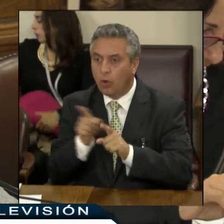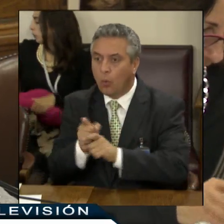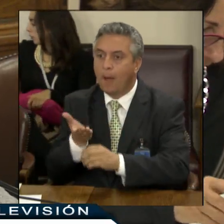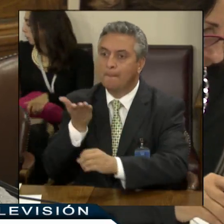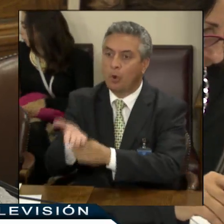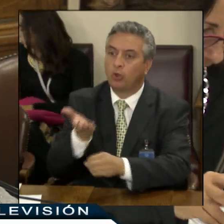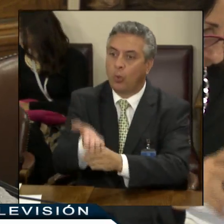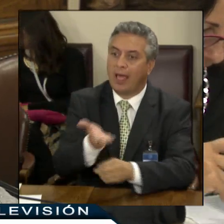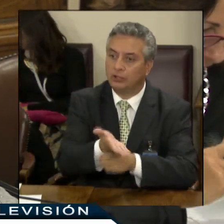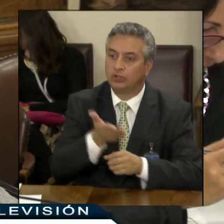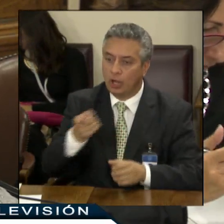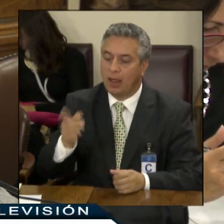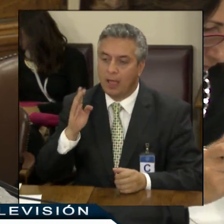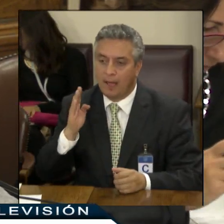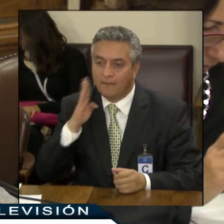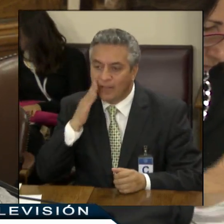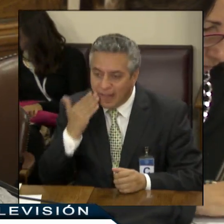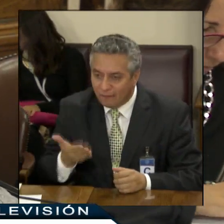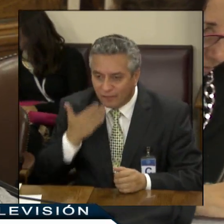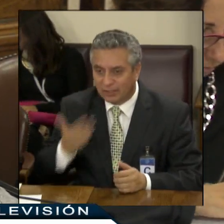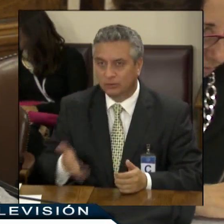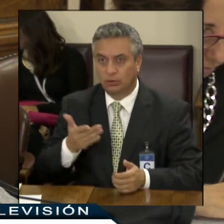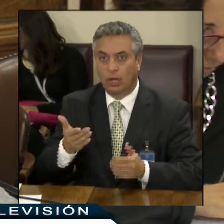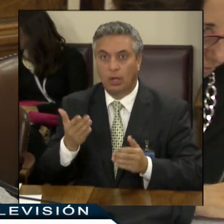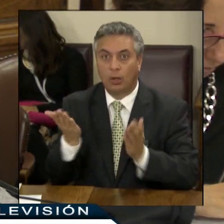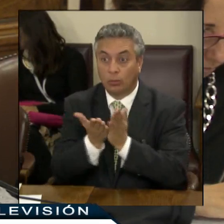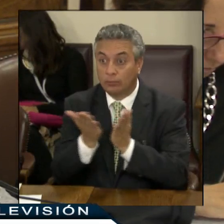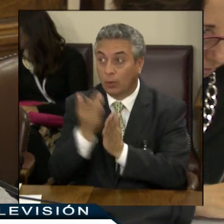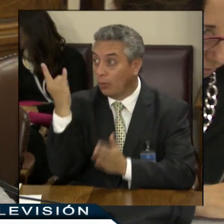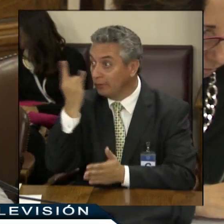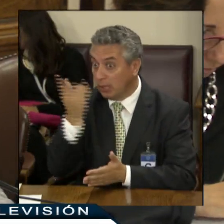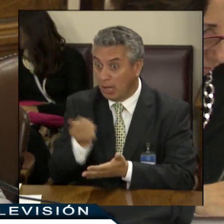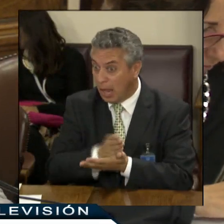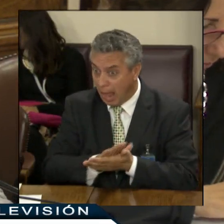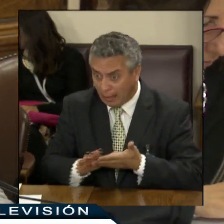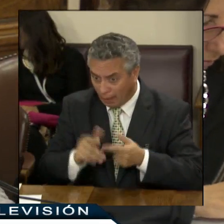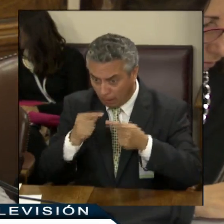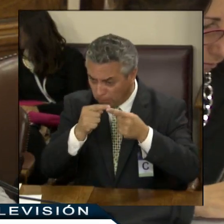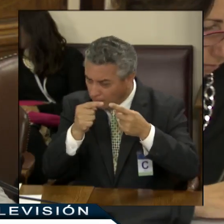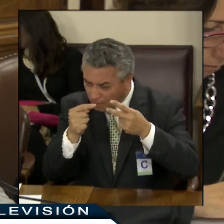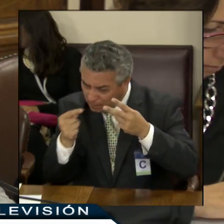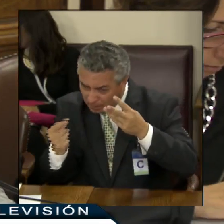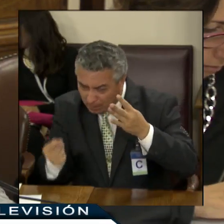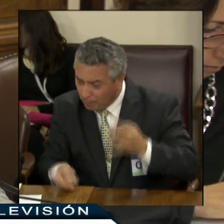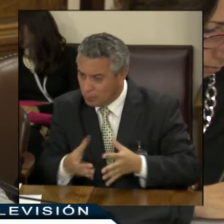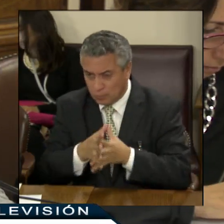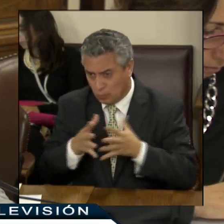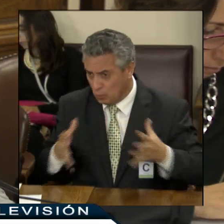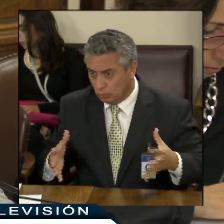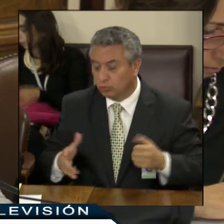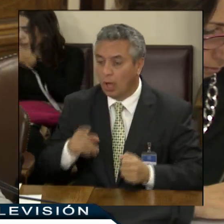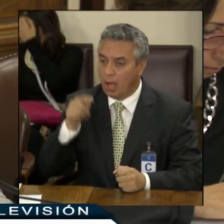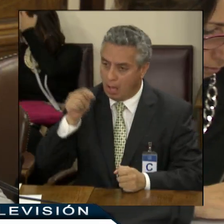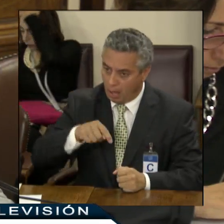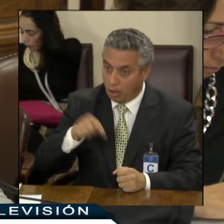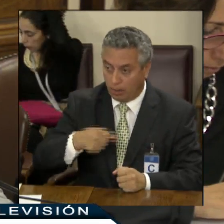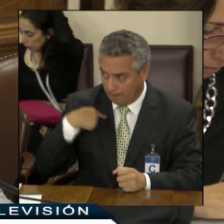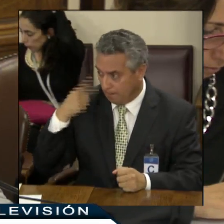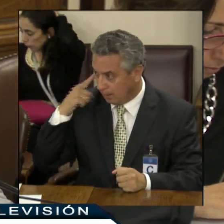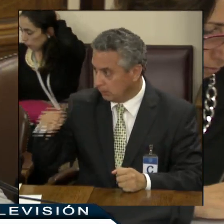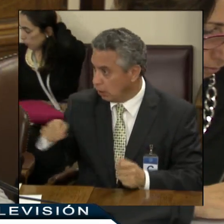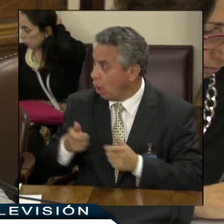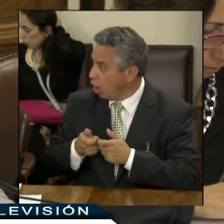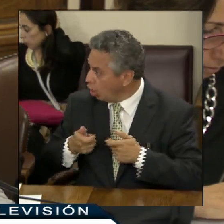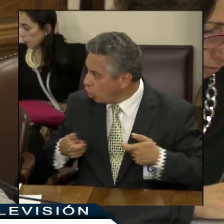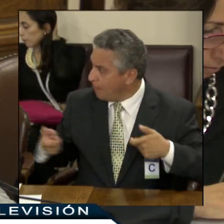a los beneficios de educación superior a la gratuidad en fin entonces tiene una serie de implicancia por lo tanto yo creo que es momento que esta comisión